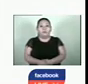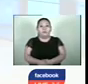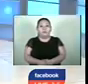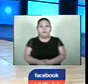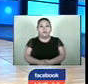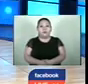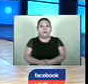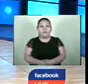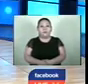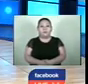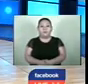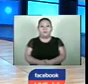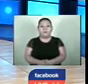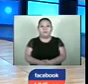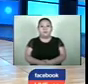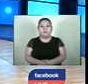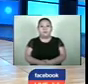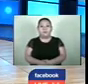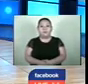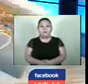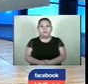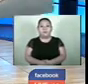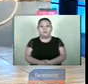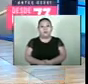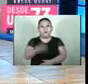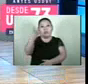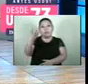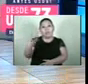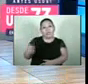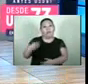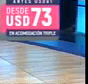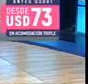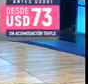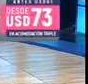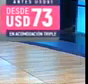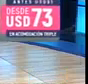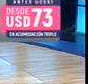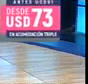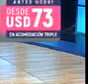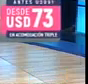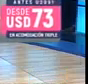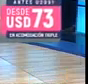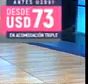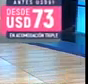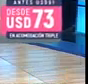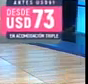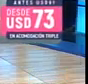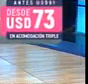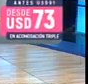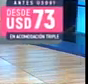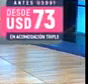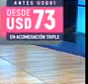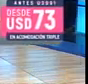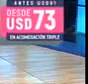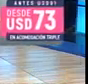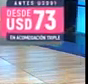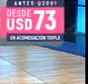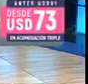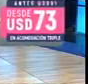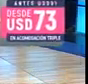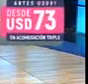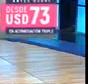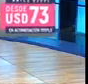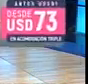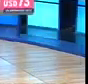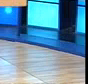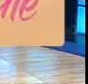representante legal. Escápate a vivir unos días increíbles con tu familia o amigos desde 73 dólares por persona.